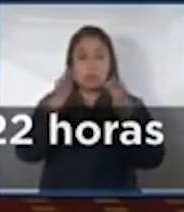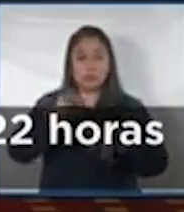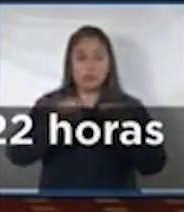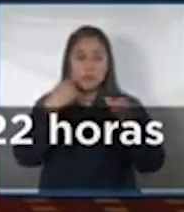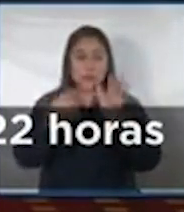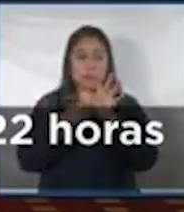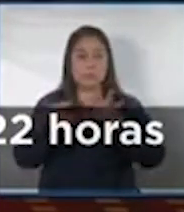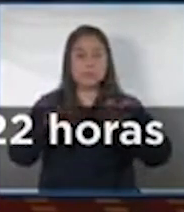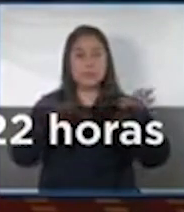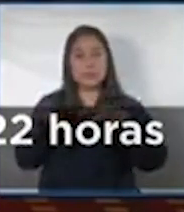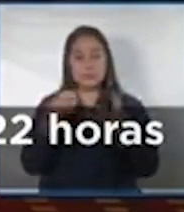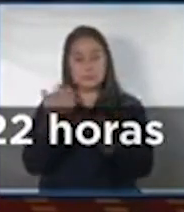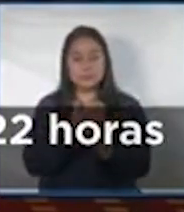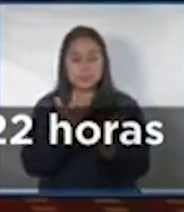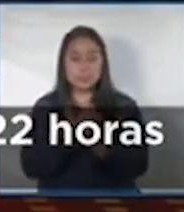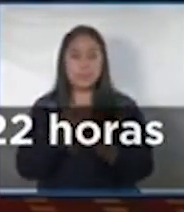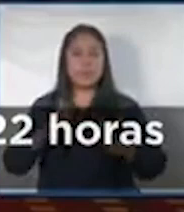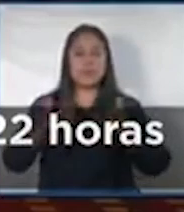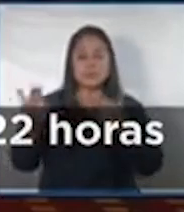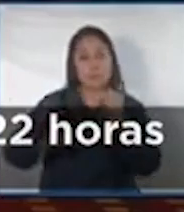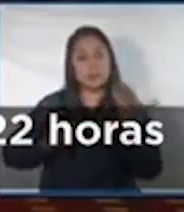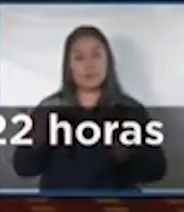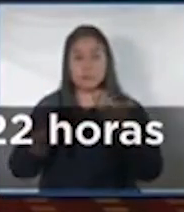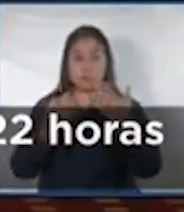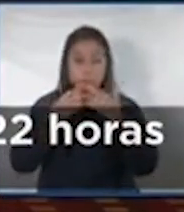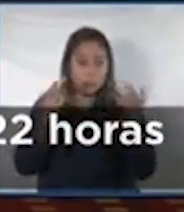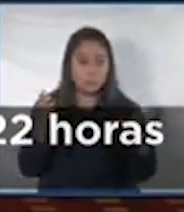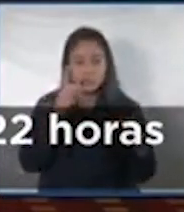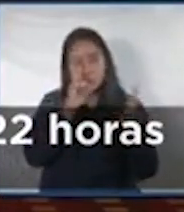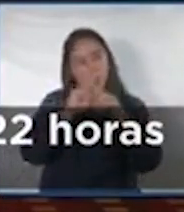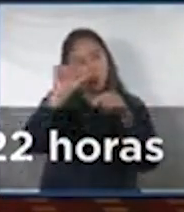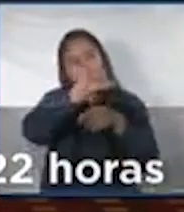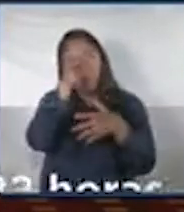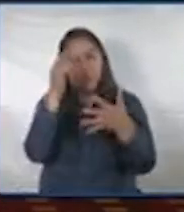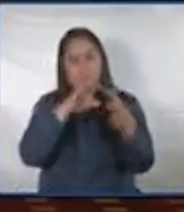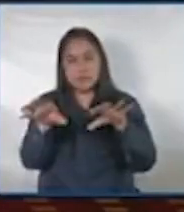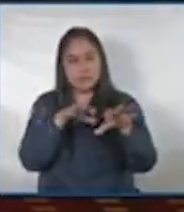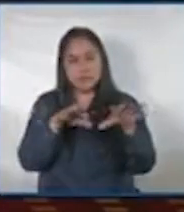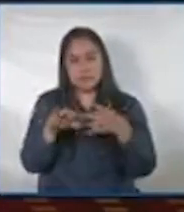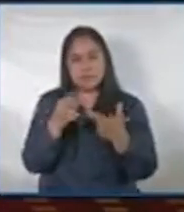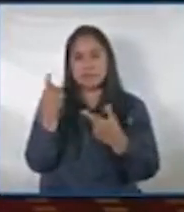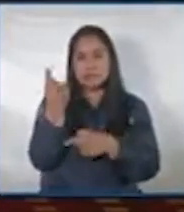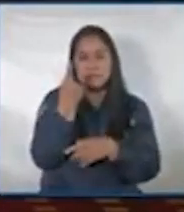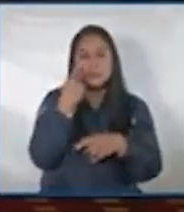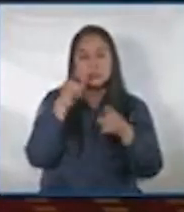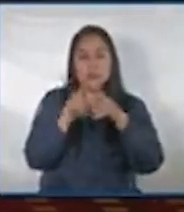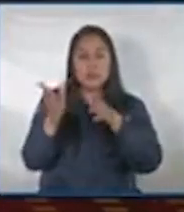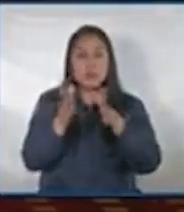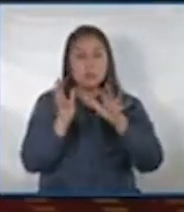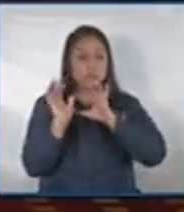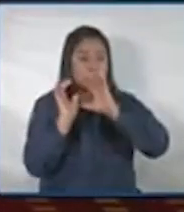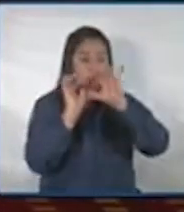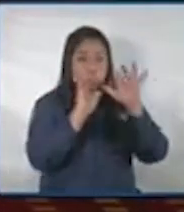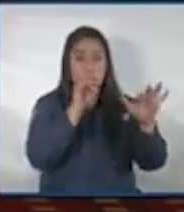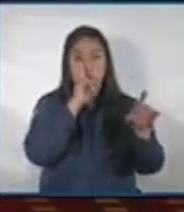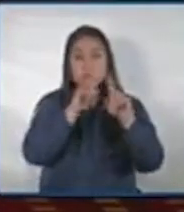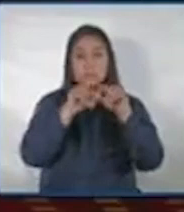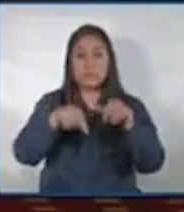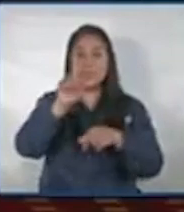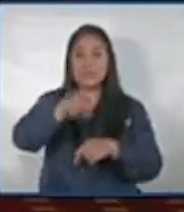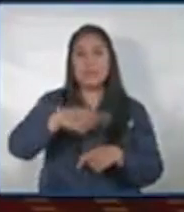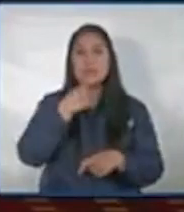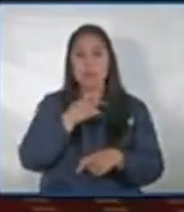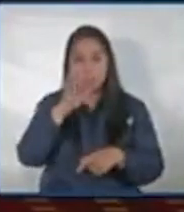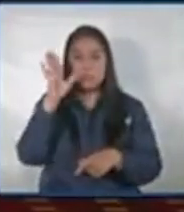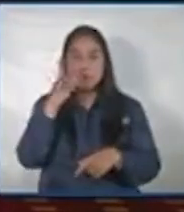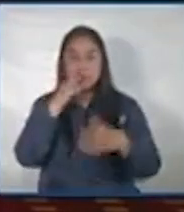económicas, la prestación de servicios públicos, entre otras actividades esenciales. Los aforos deberán cumplirse de acuerdo a